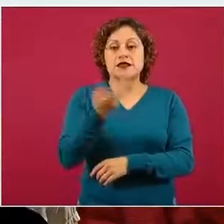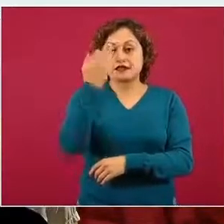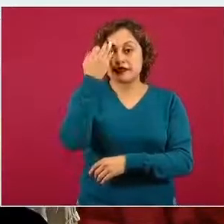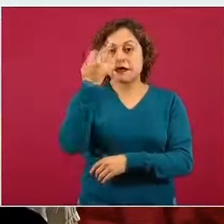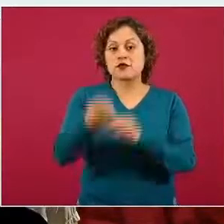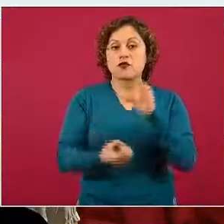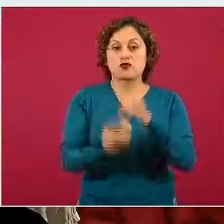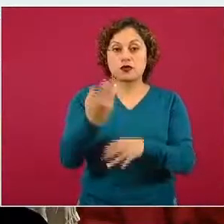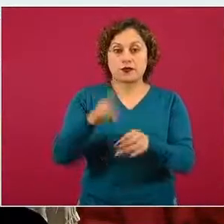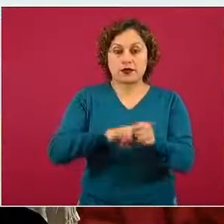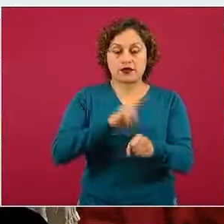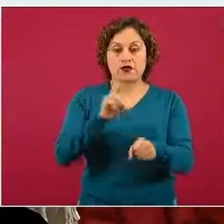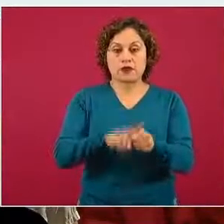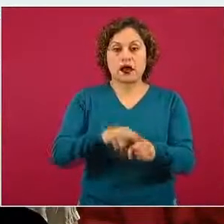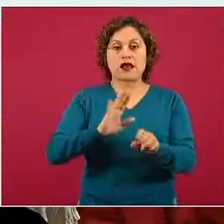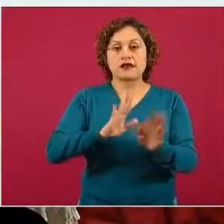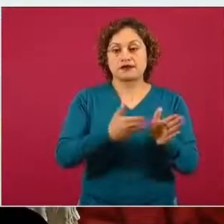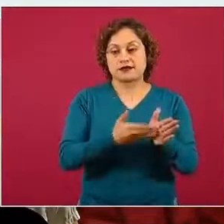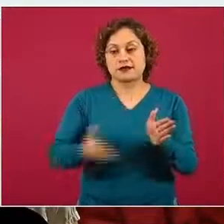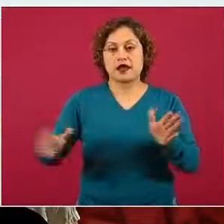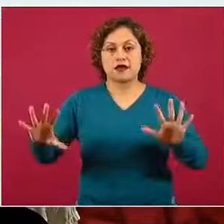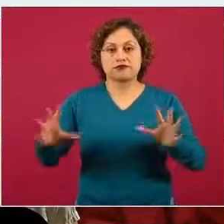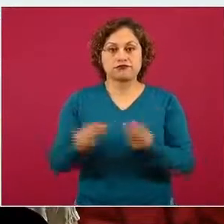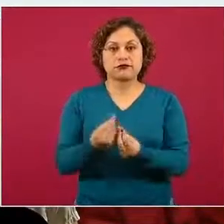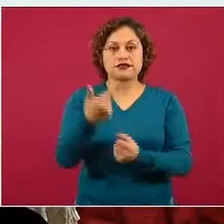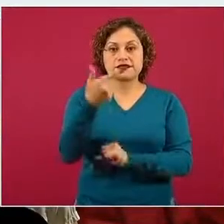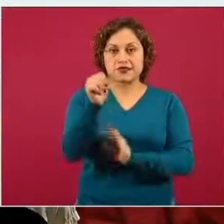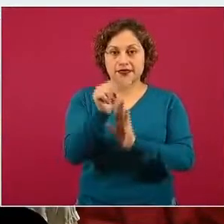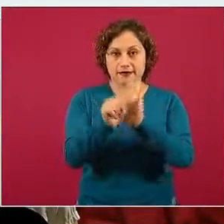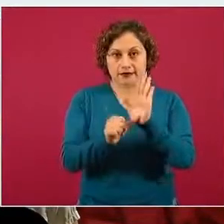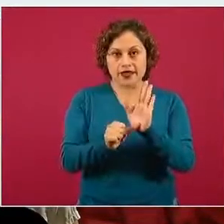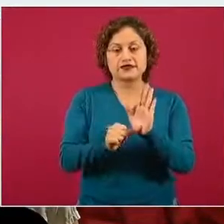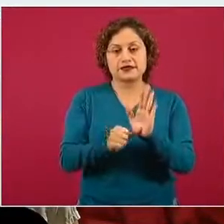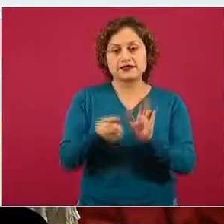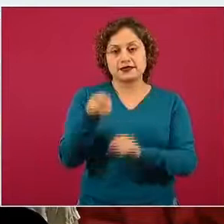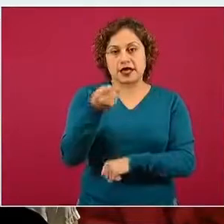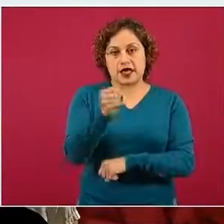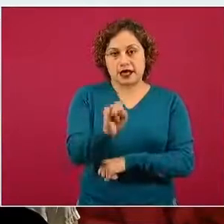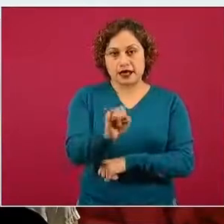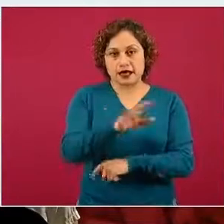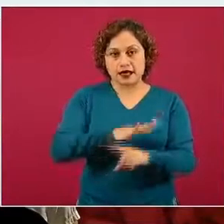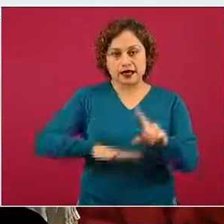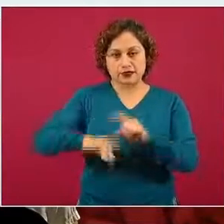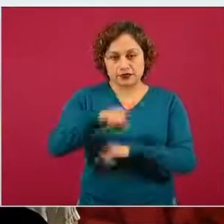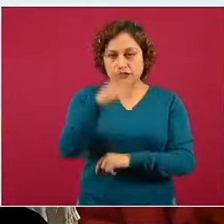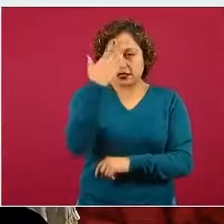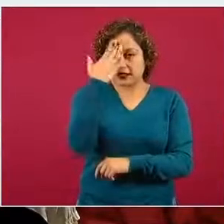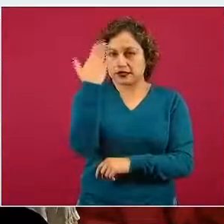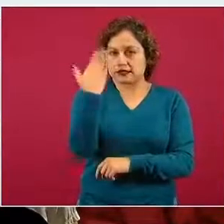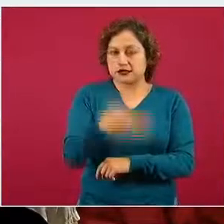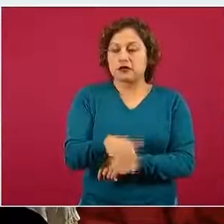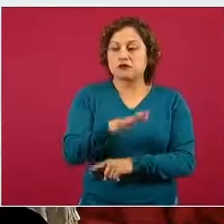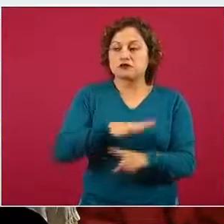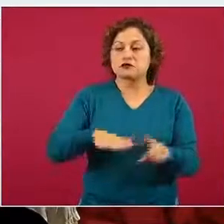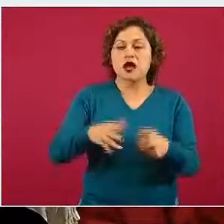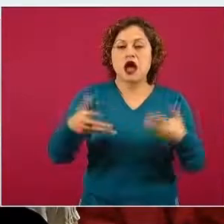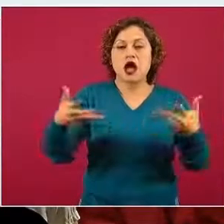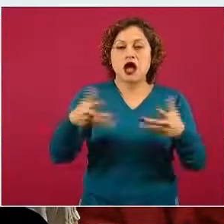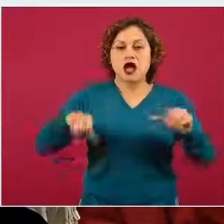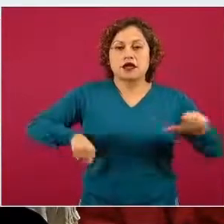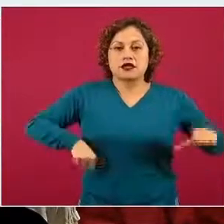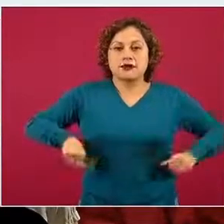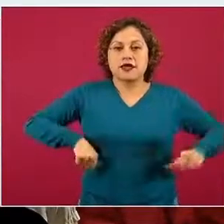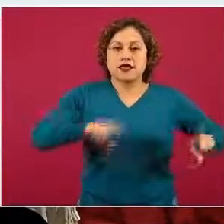7 meses los que hemos estado en este esquema que, como ustedes saben, se caracteriza por la implementación de acciones a través